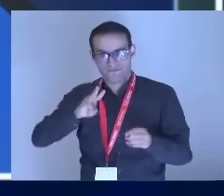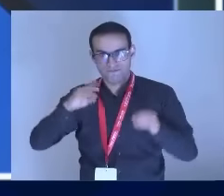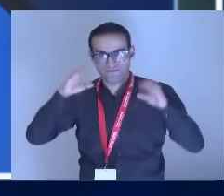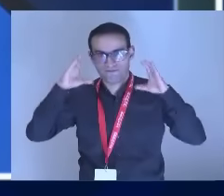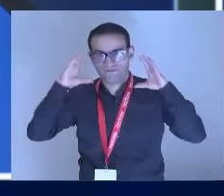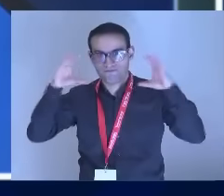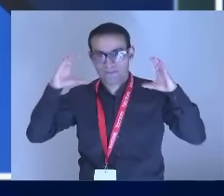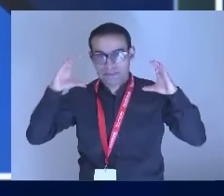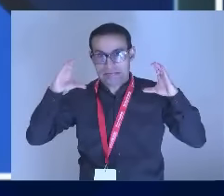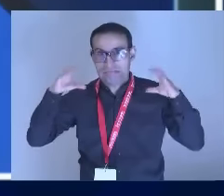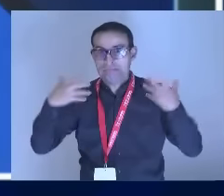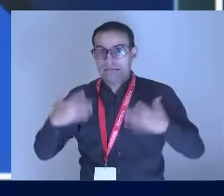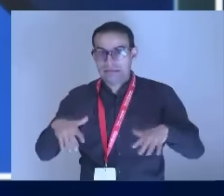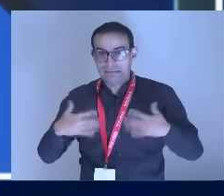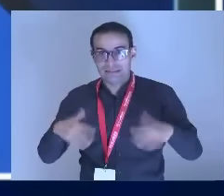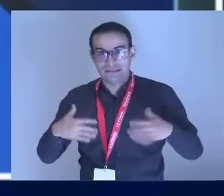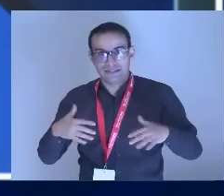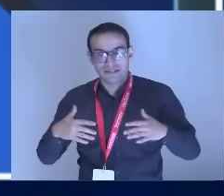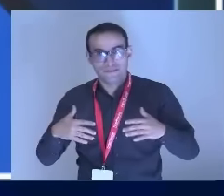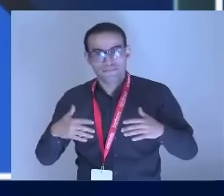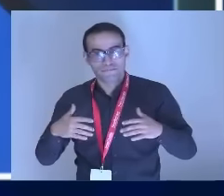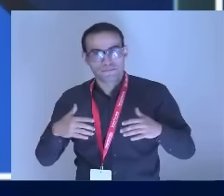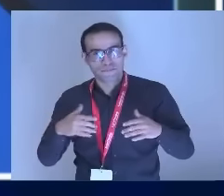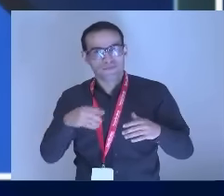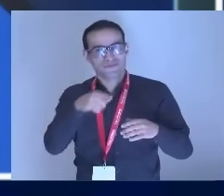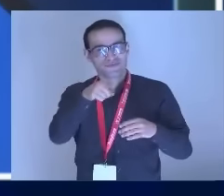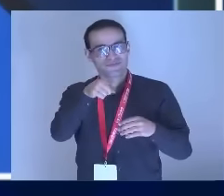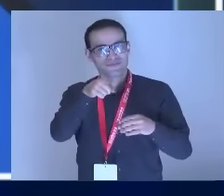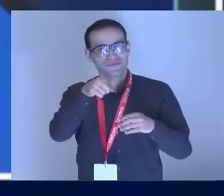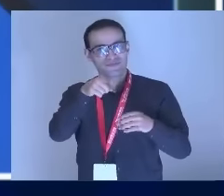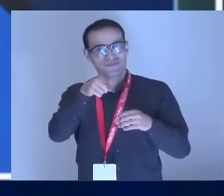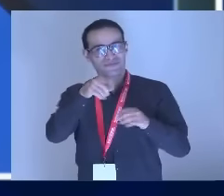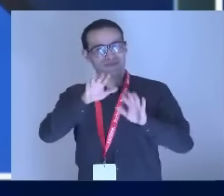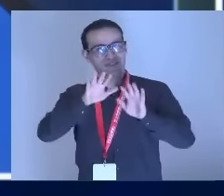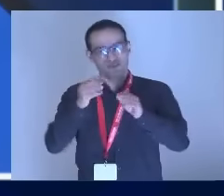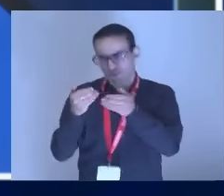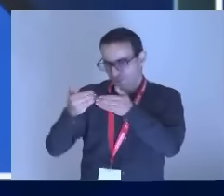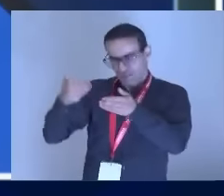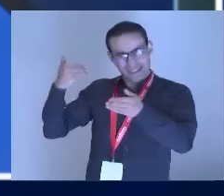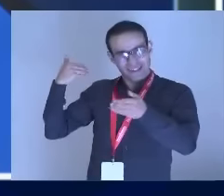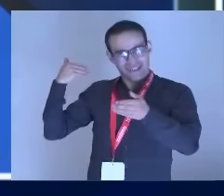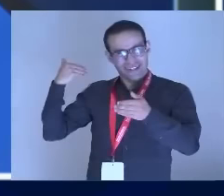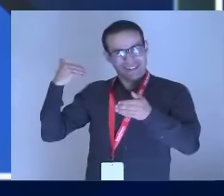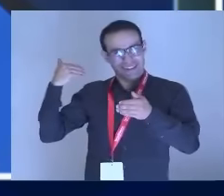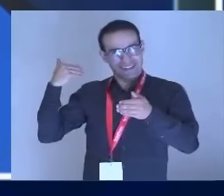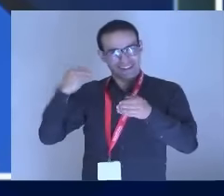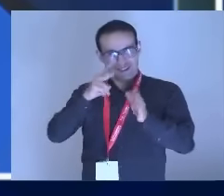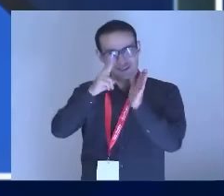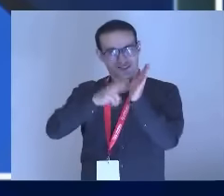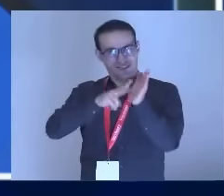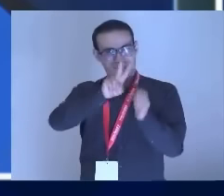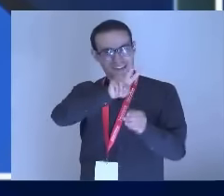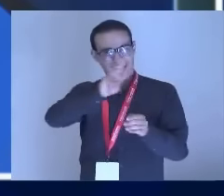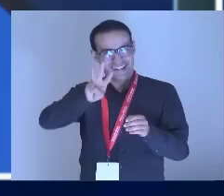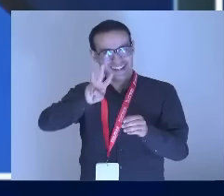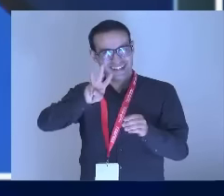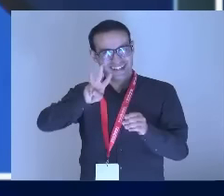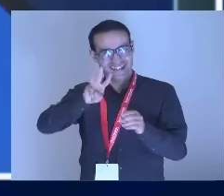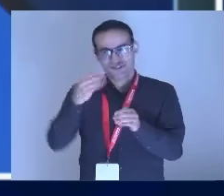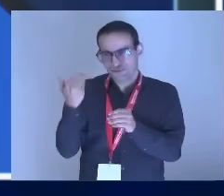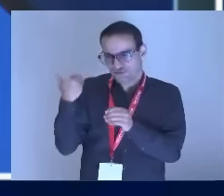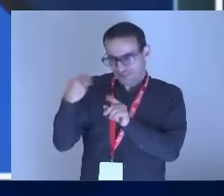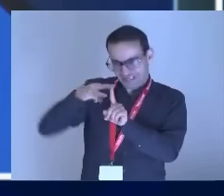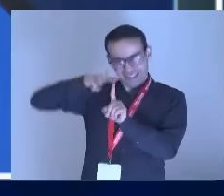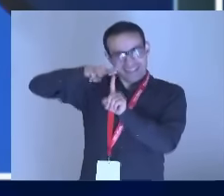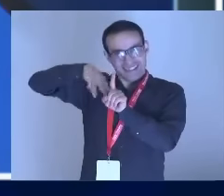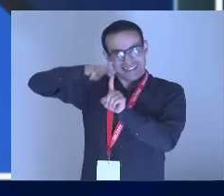el decrecimiento del 0,3 por en el penúltimo trimestre del año la inflación volvió